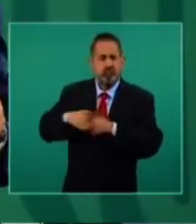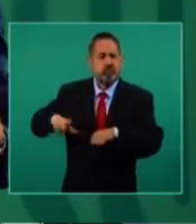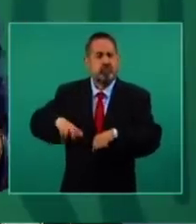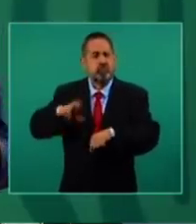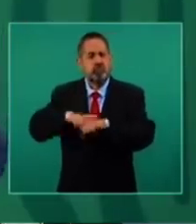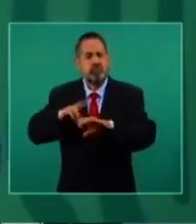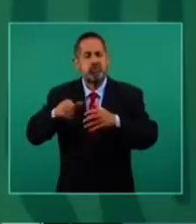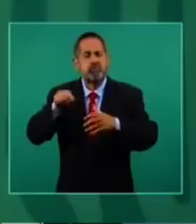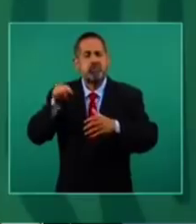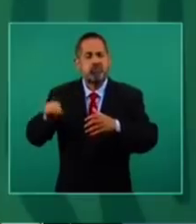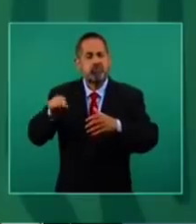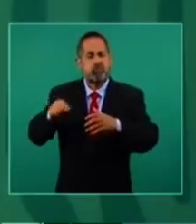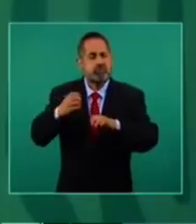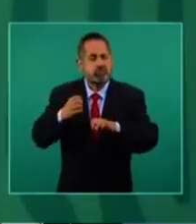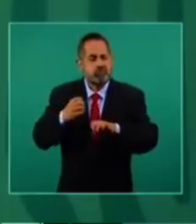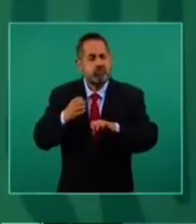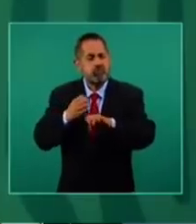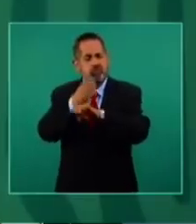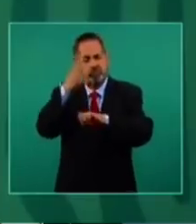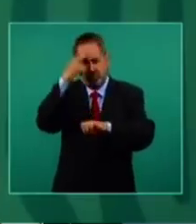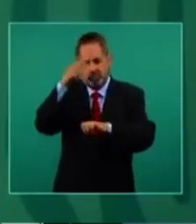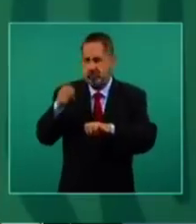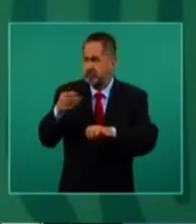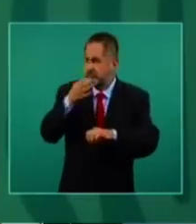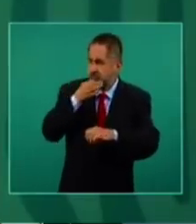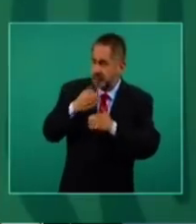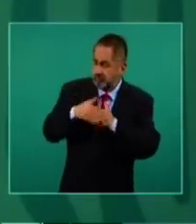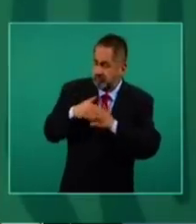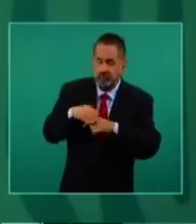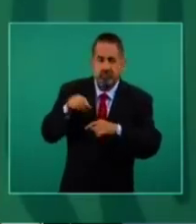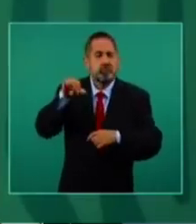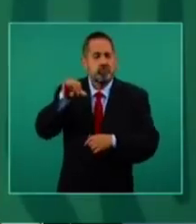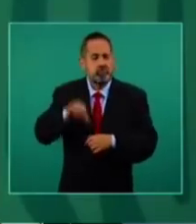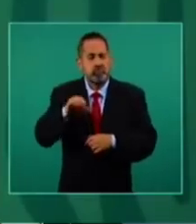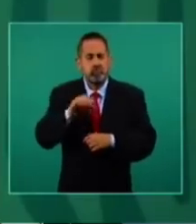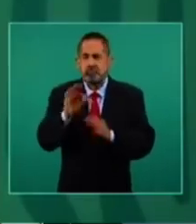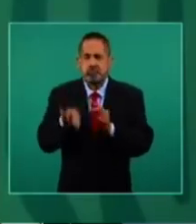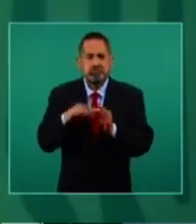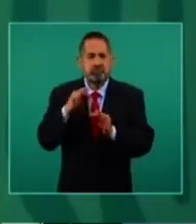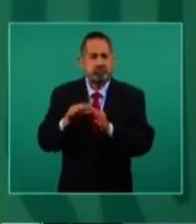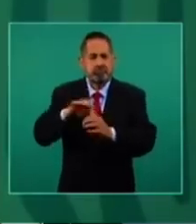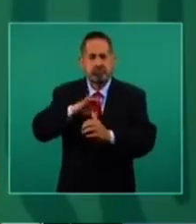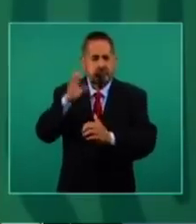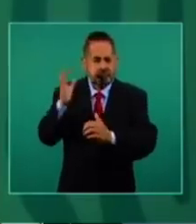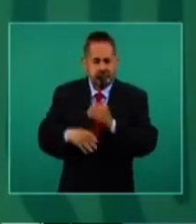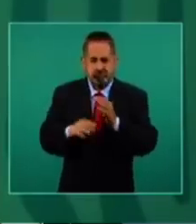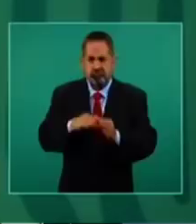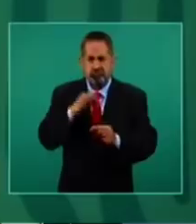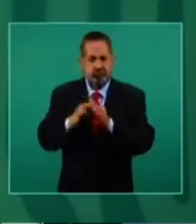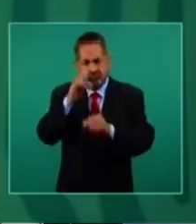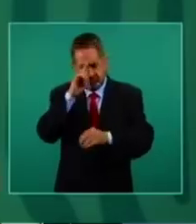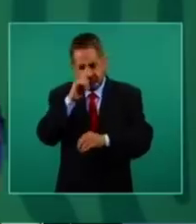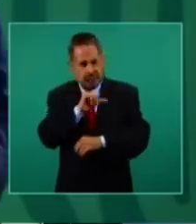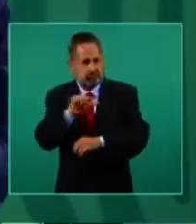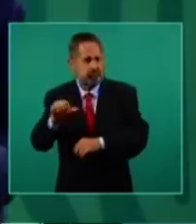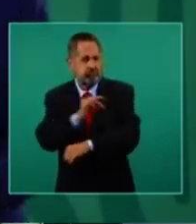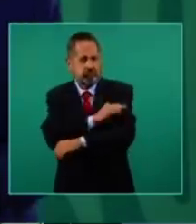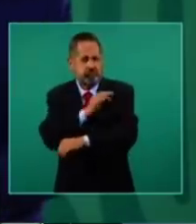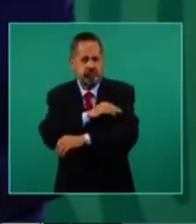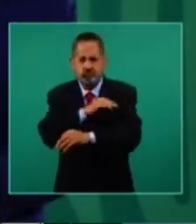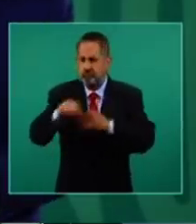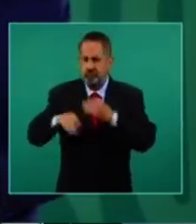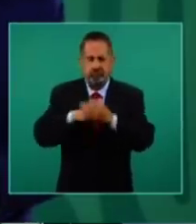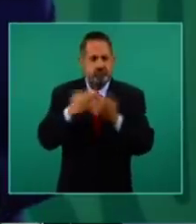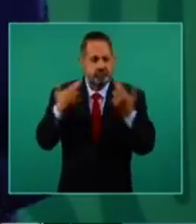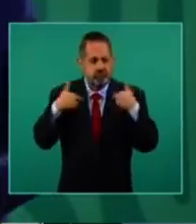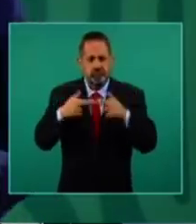gobernador del Estado de México, hoy se concluye la vacunación a todos los